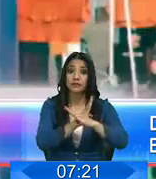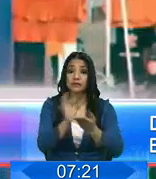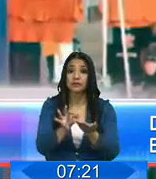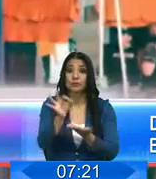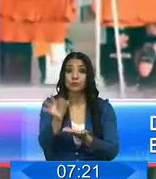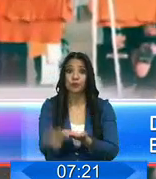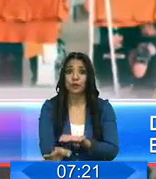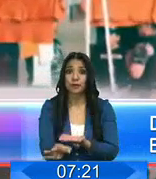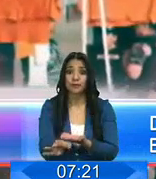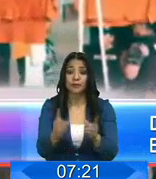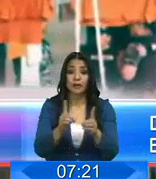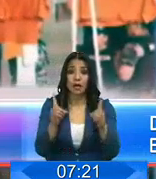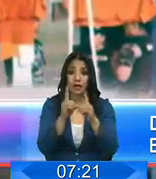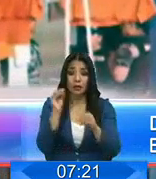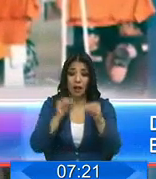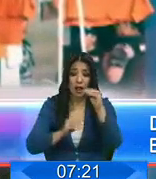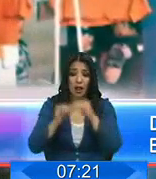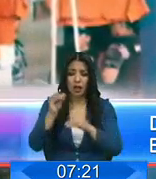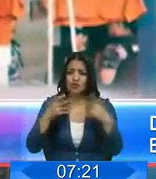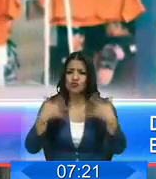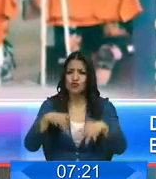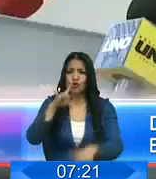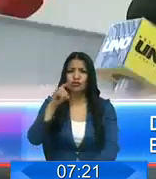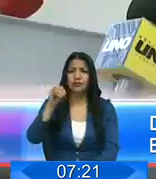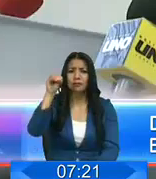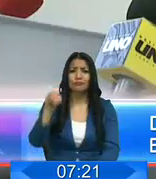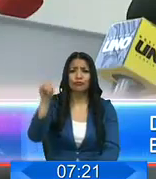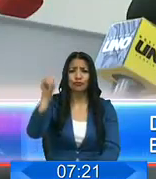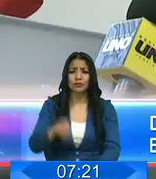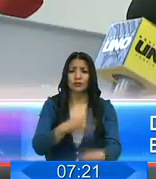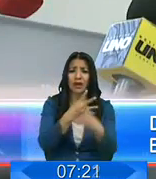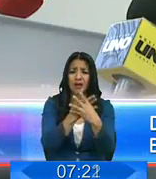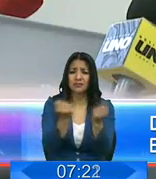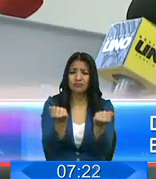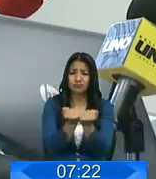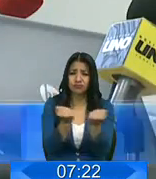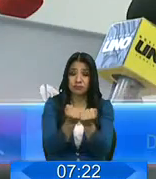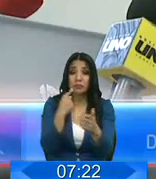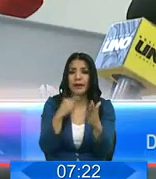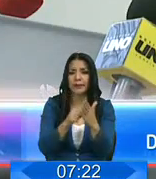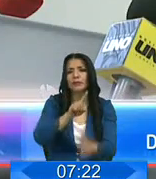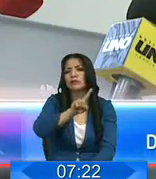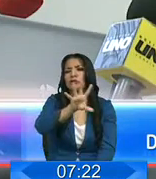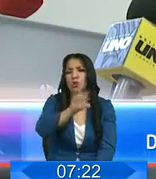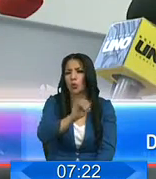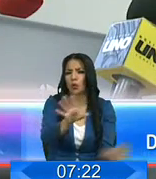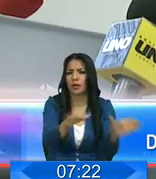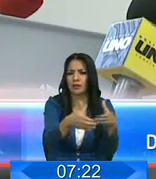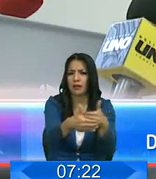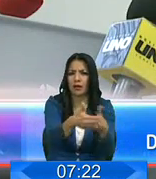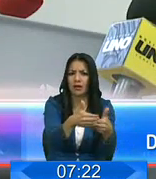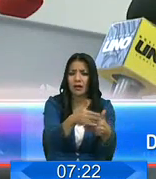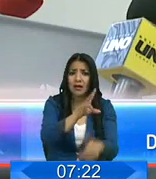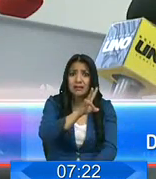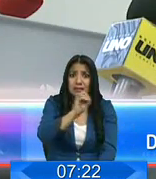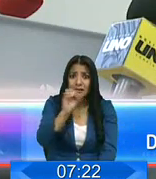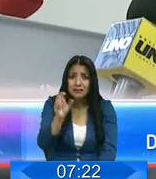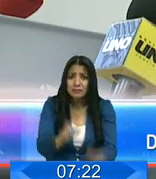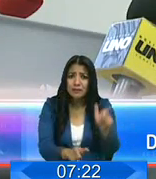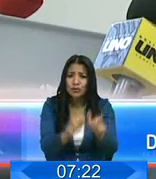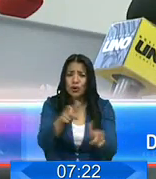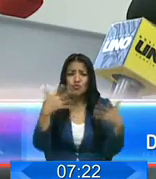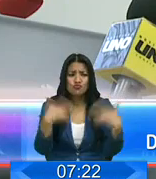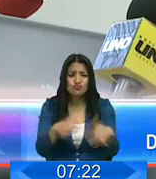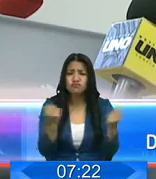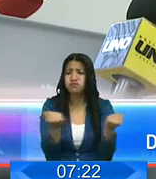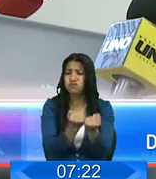el hacinamiento llegaría al 80%. Centros que tienen capacidad para 150, albergando a 719